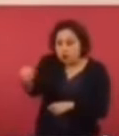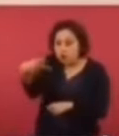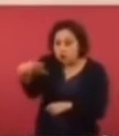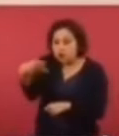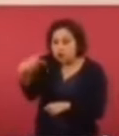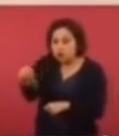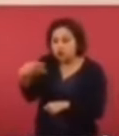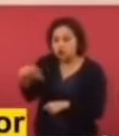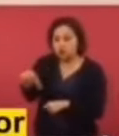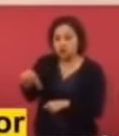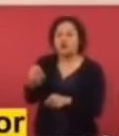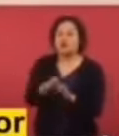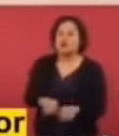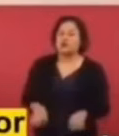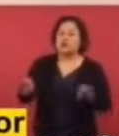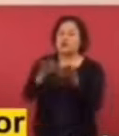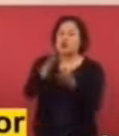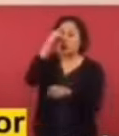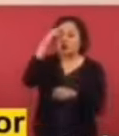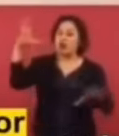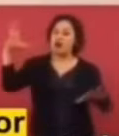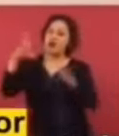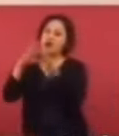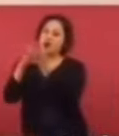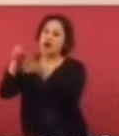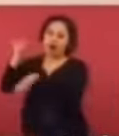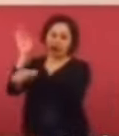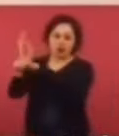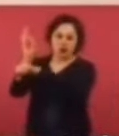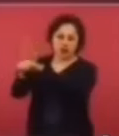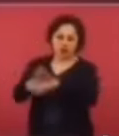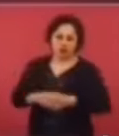clave de ese grupo conservador,